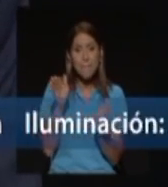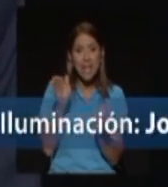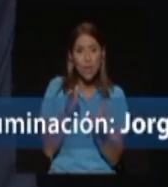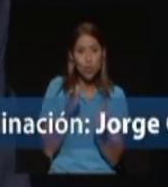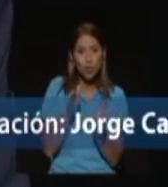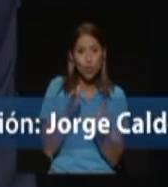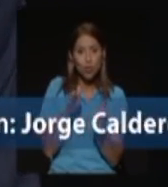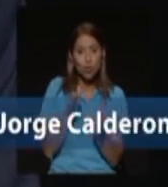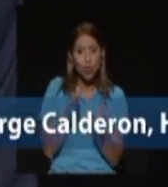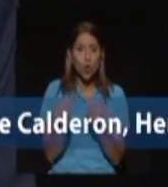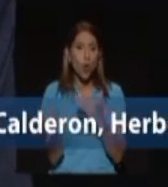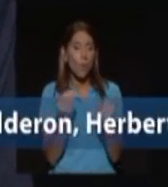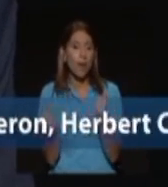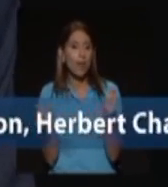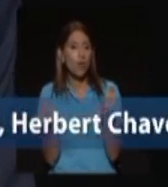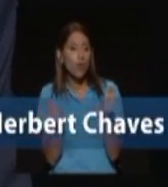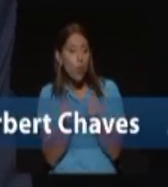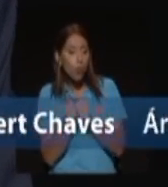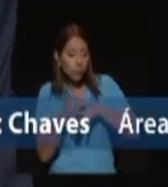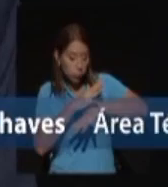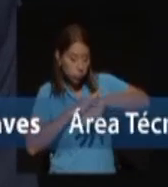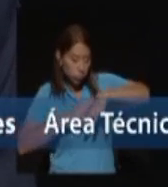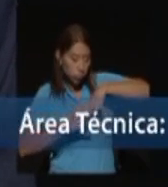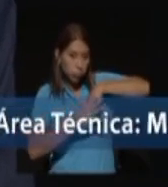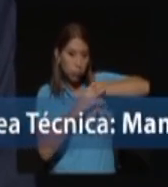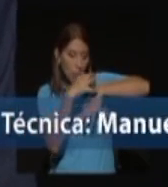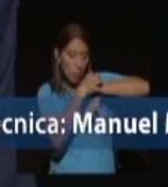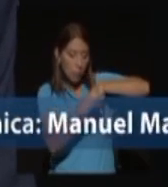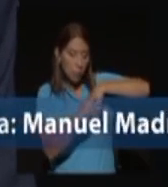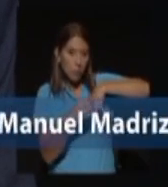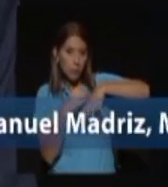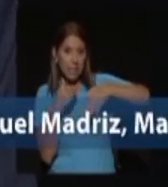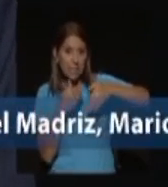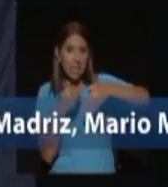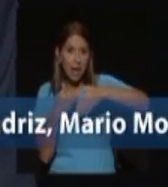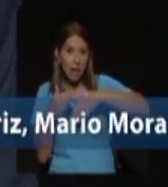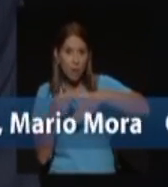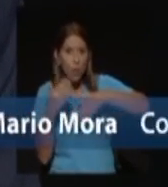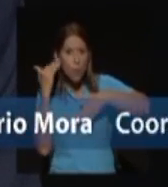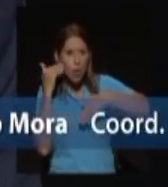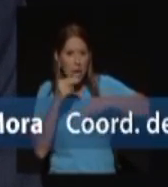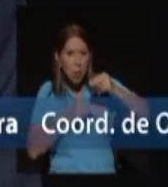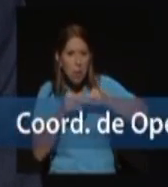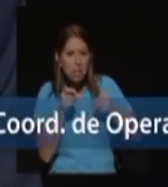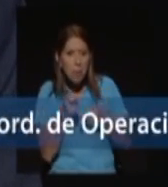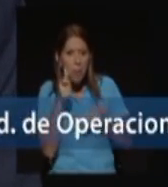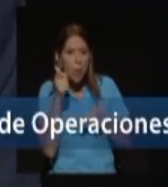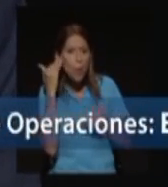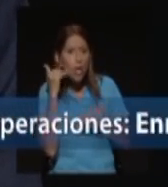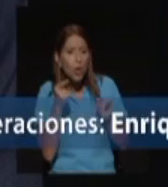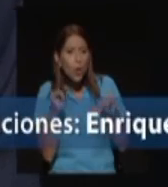y tamaño de las ciudades y poblaciones permitiría predecir. ¿Y por qué es que eso no ocurre?